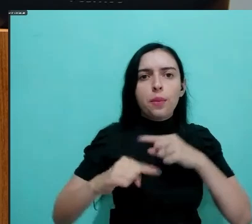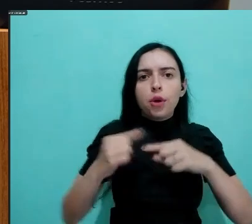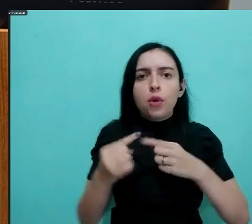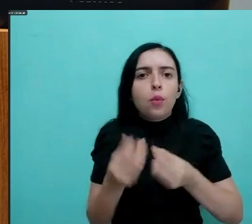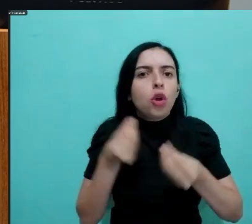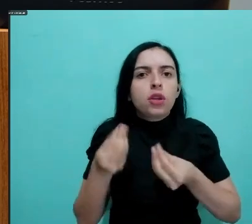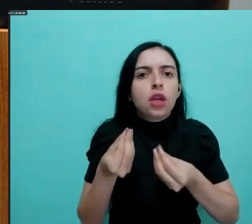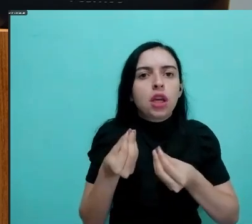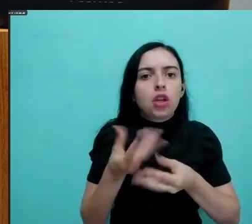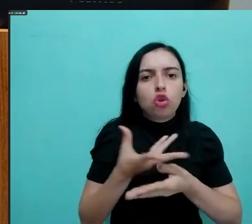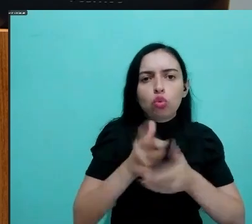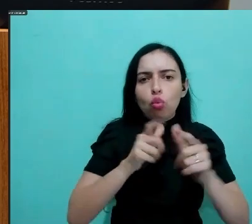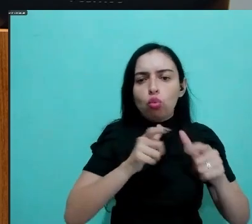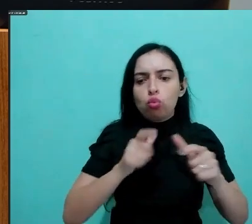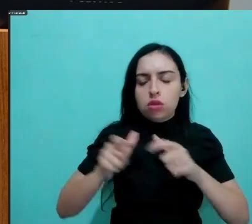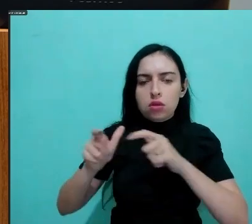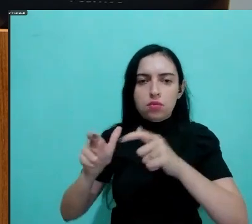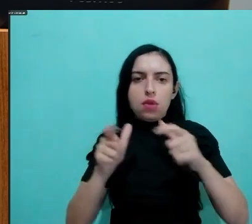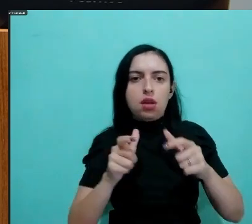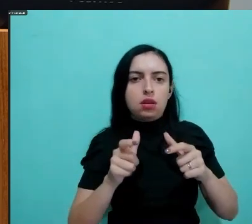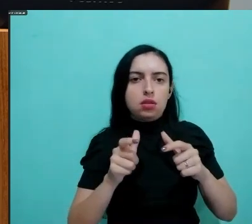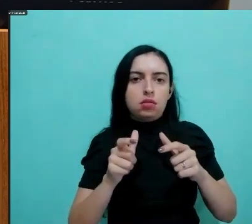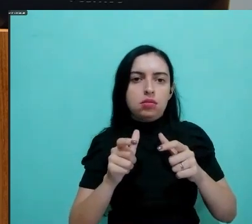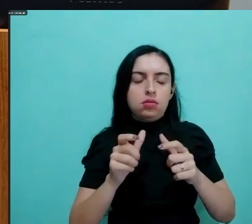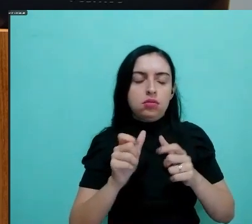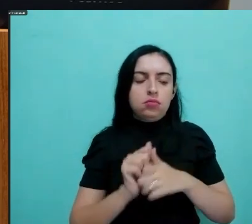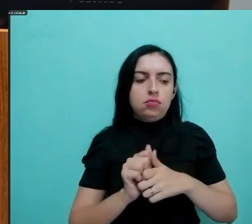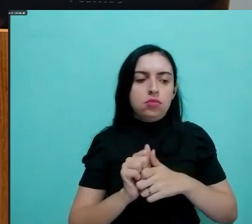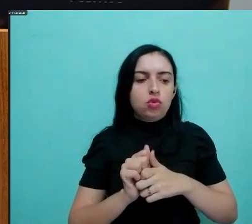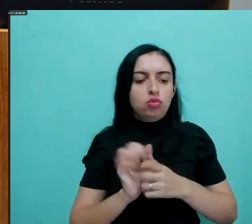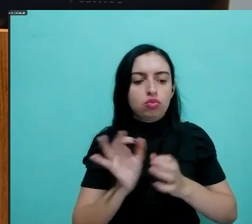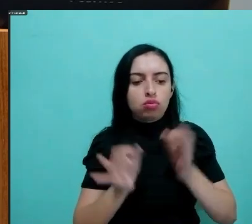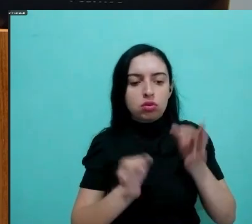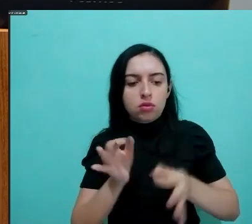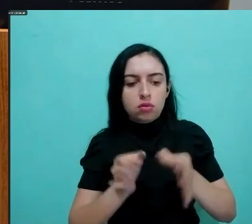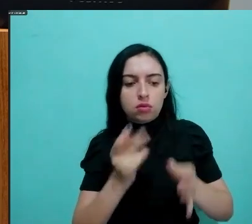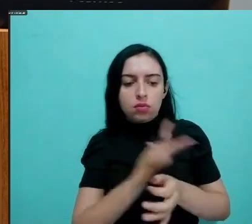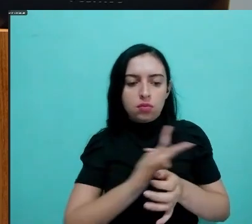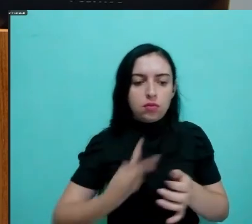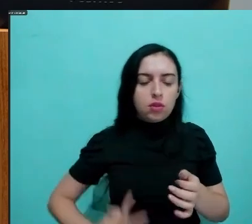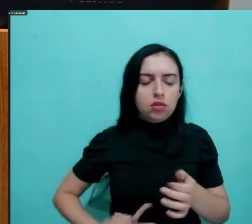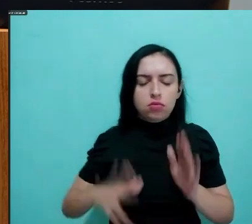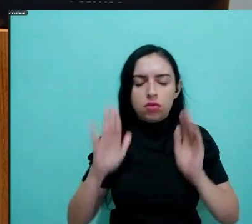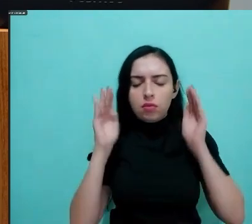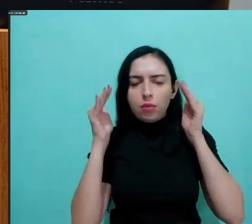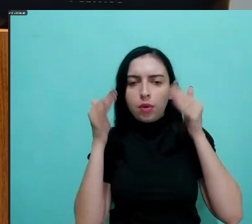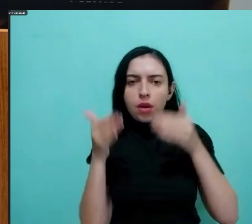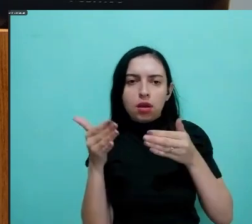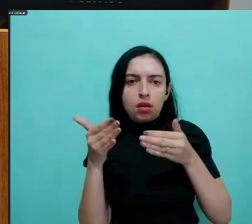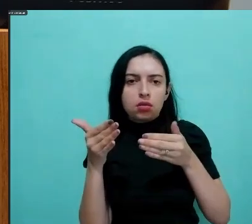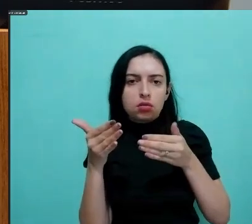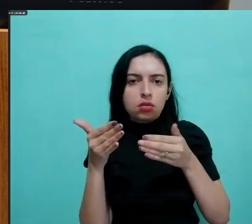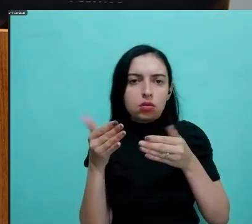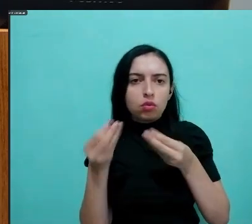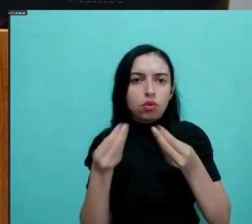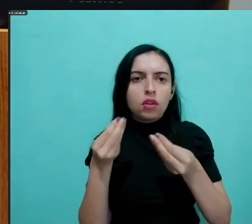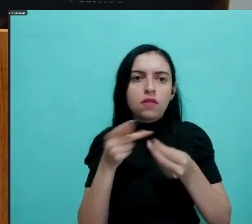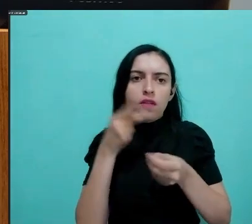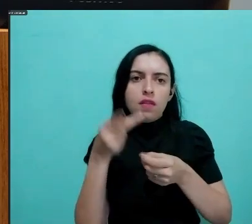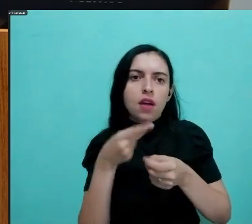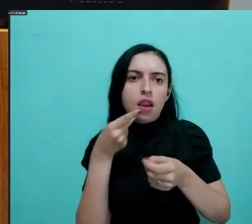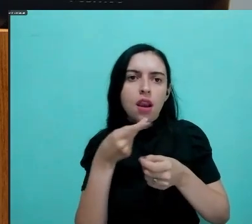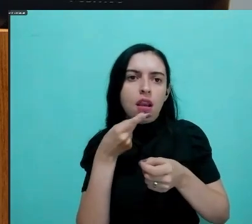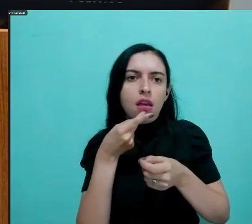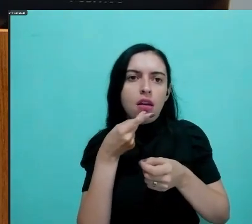las partes del sistema político estaban concentradas en lo que va a decidir el